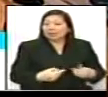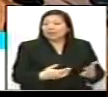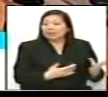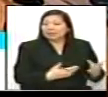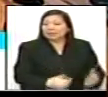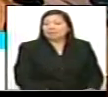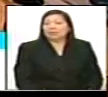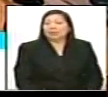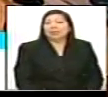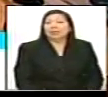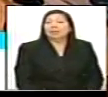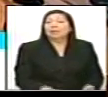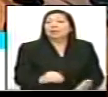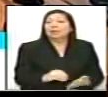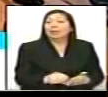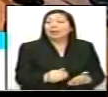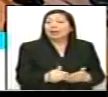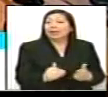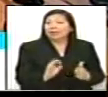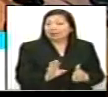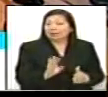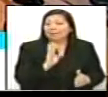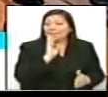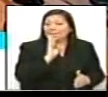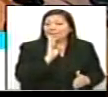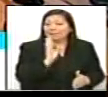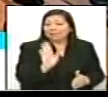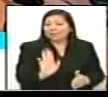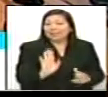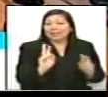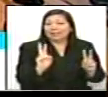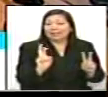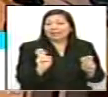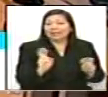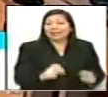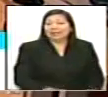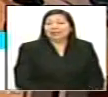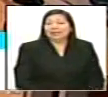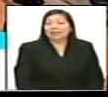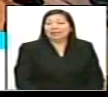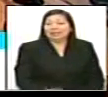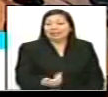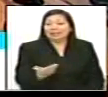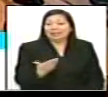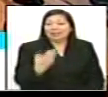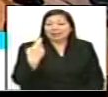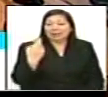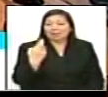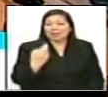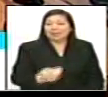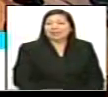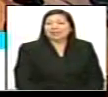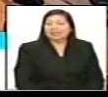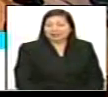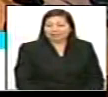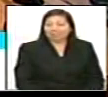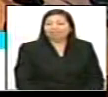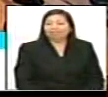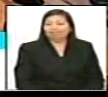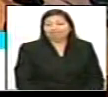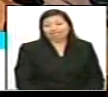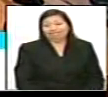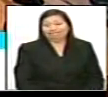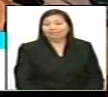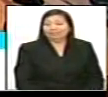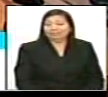pendiente, ¿no? Planteo eso antes de dar la palabra para abordar el tema de el dinero en la política. Yo sé que los estoy mareando, pero